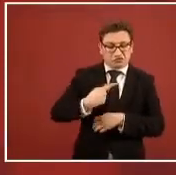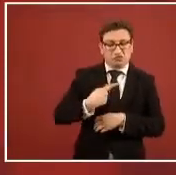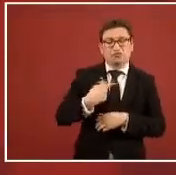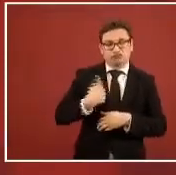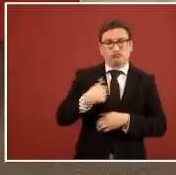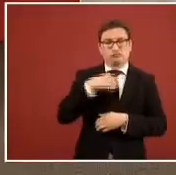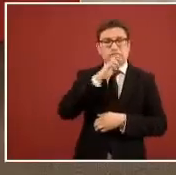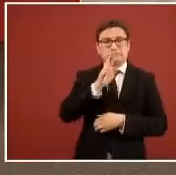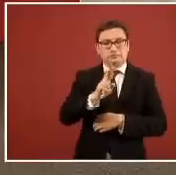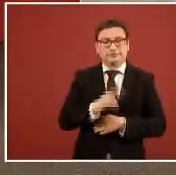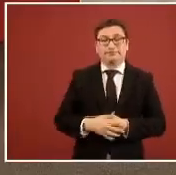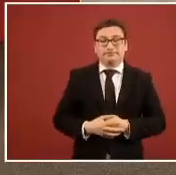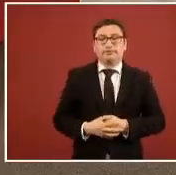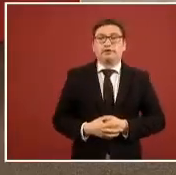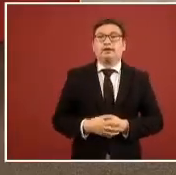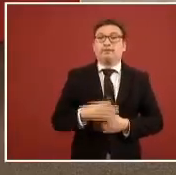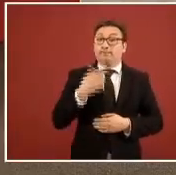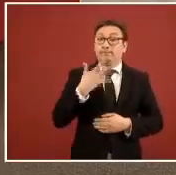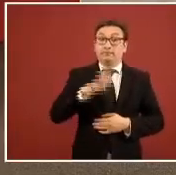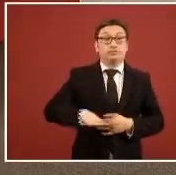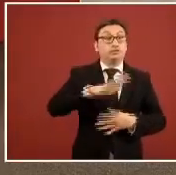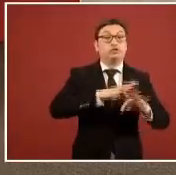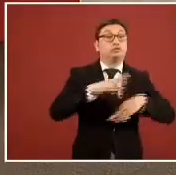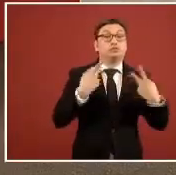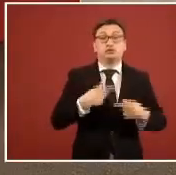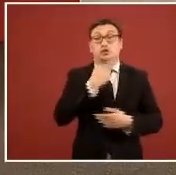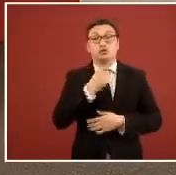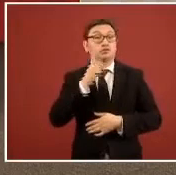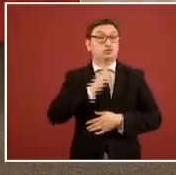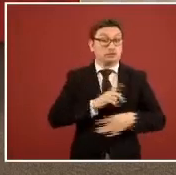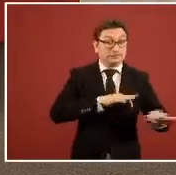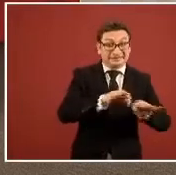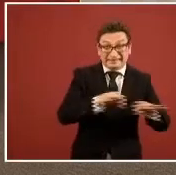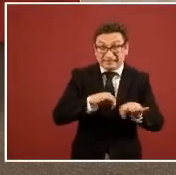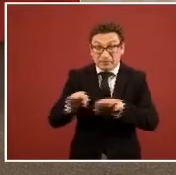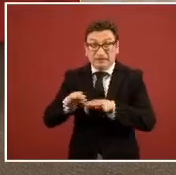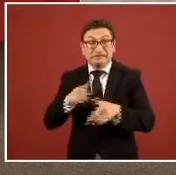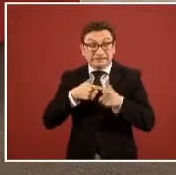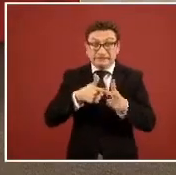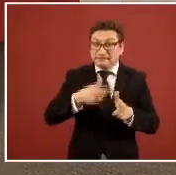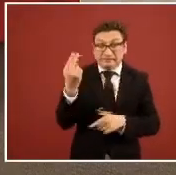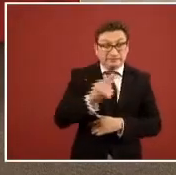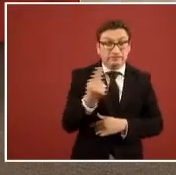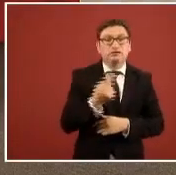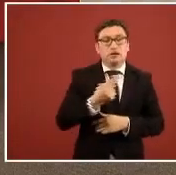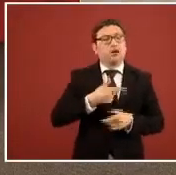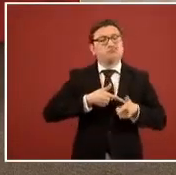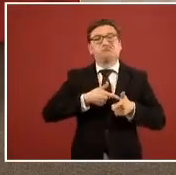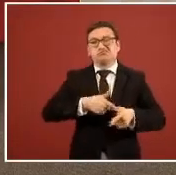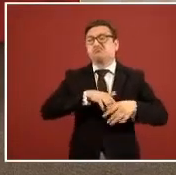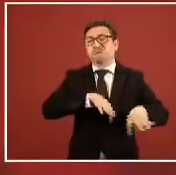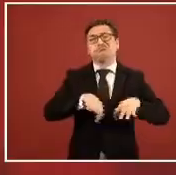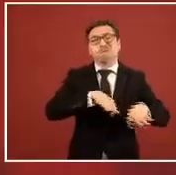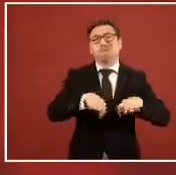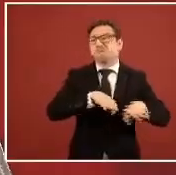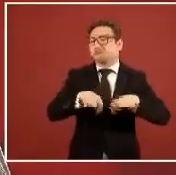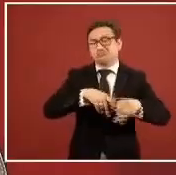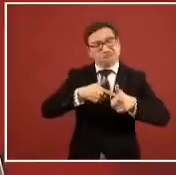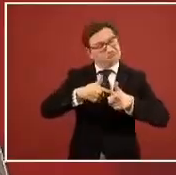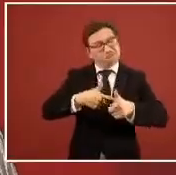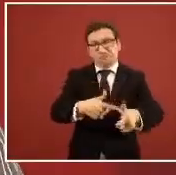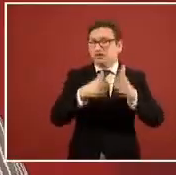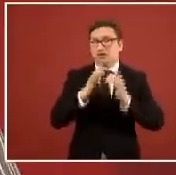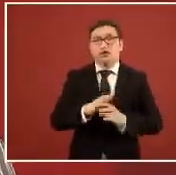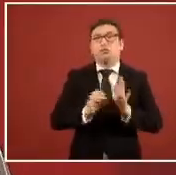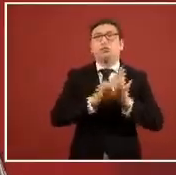comunican. Las y los trabajadores de actividades esenciales han seguido operando, han seguido teniendo sus actividades laborales.